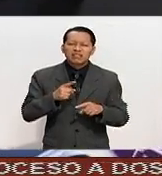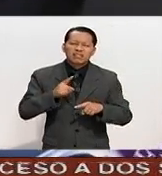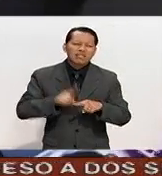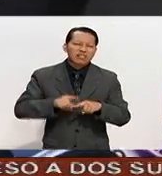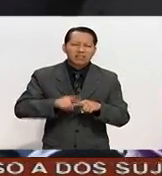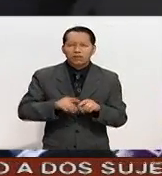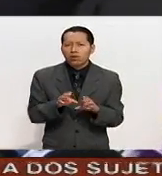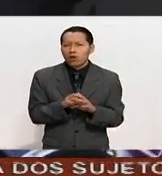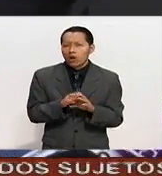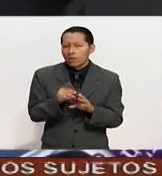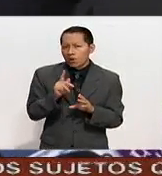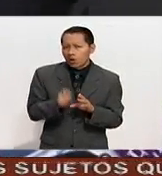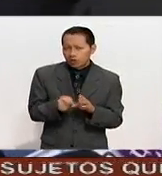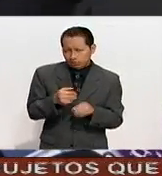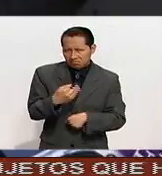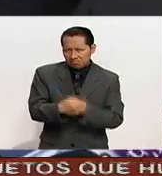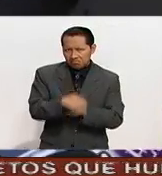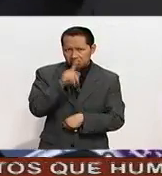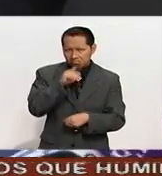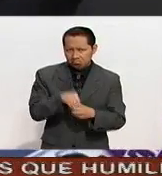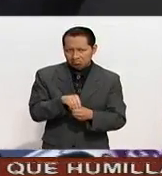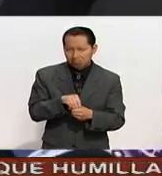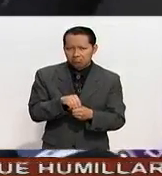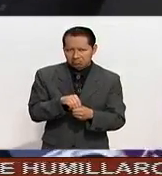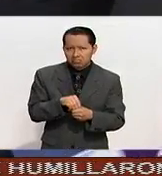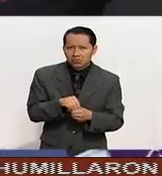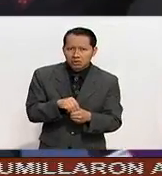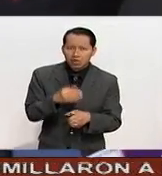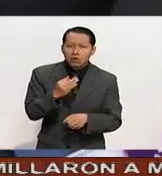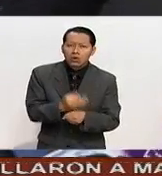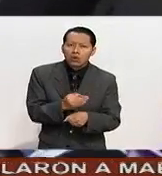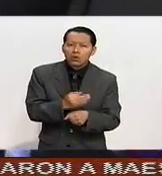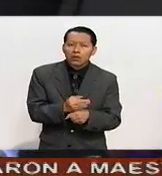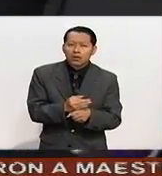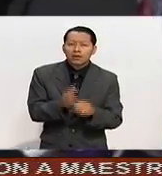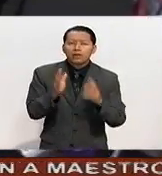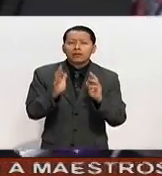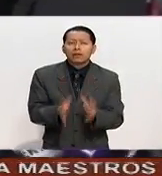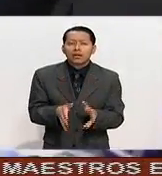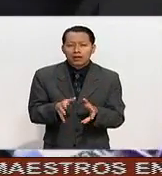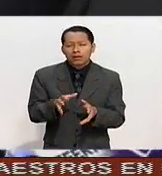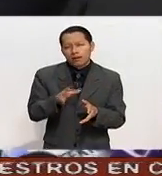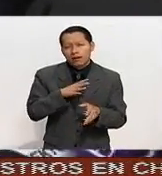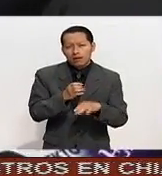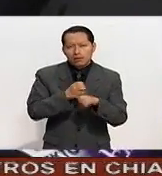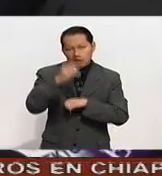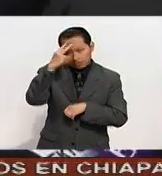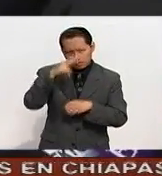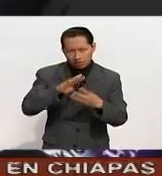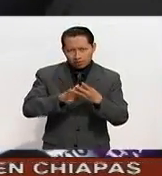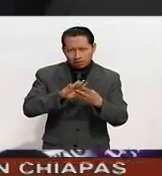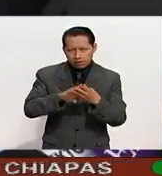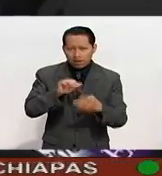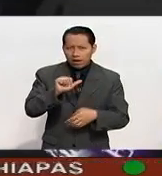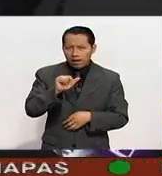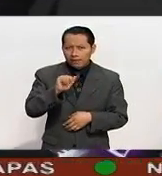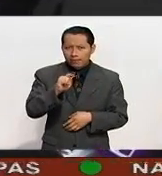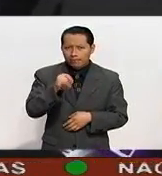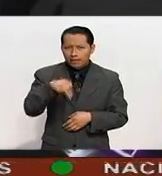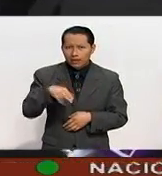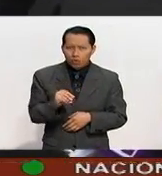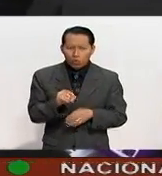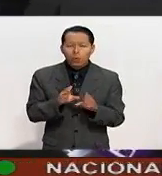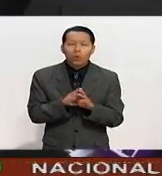en secrecía, está ahorita ya en el Altiplano, como ustedes saben, eran